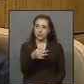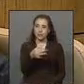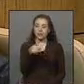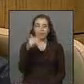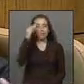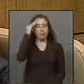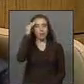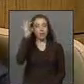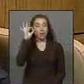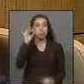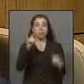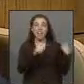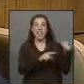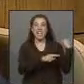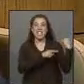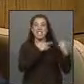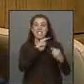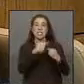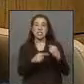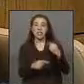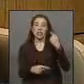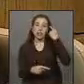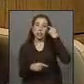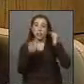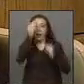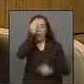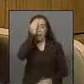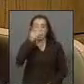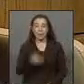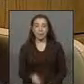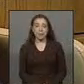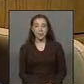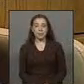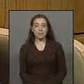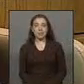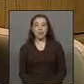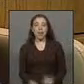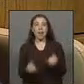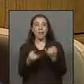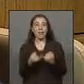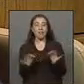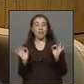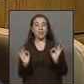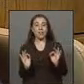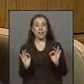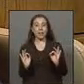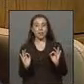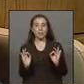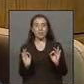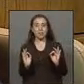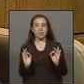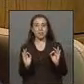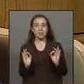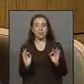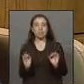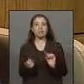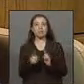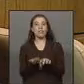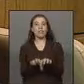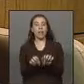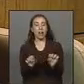día histórico para la región de Coquimbo. Por fin, la